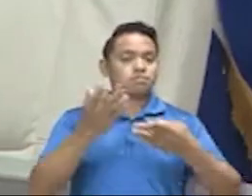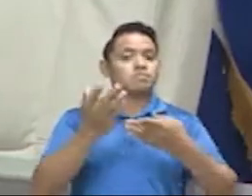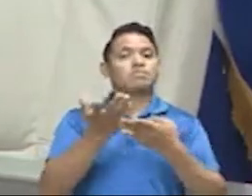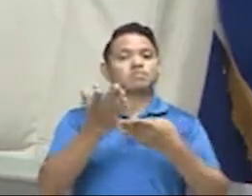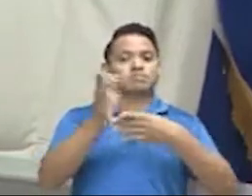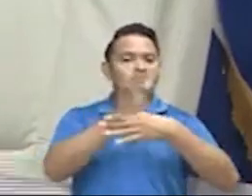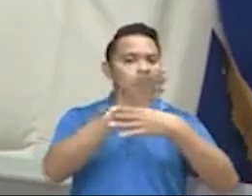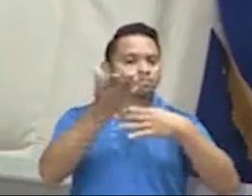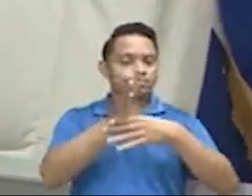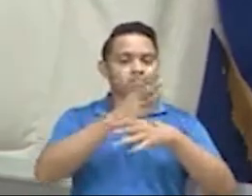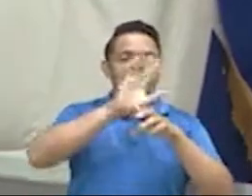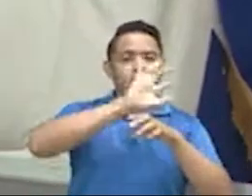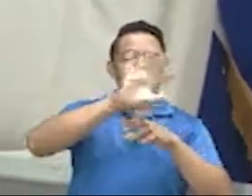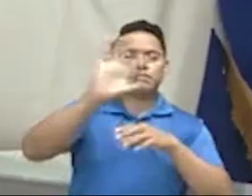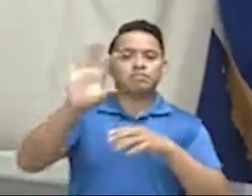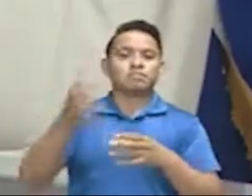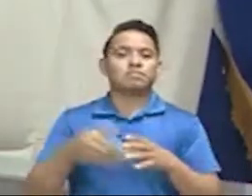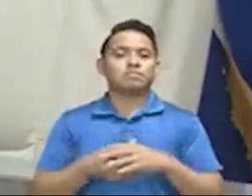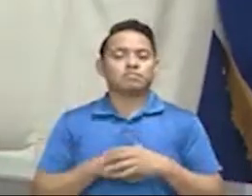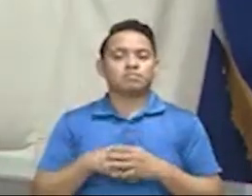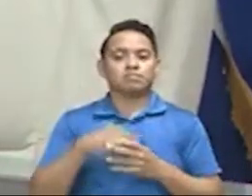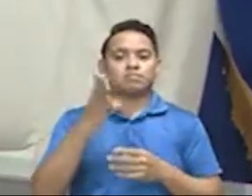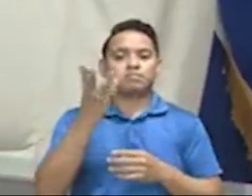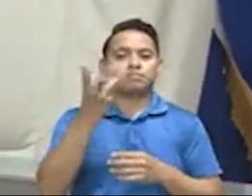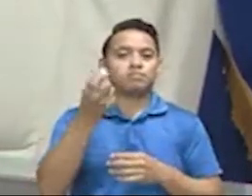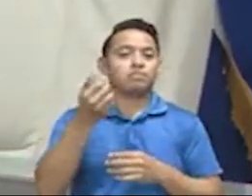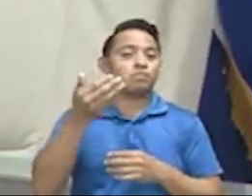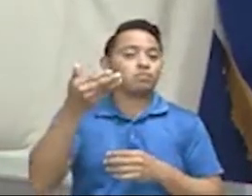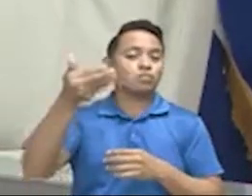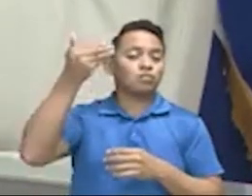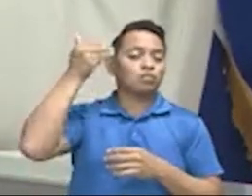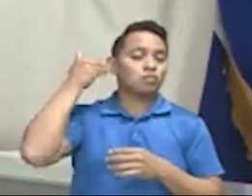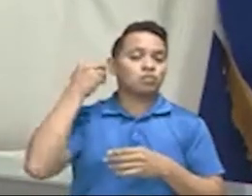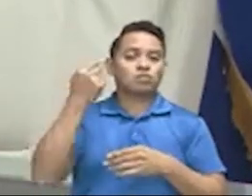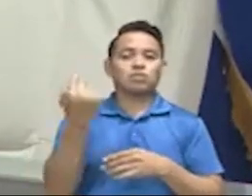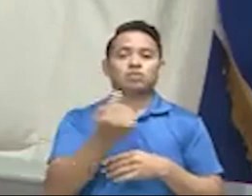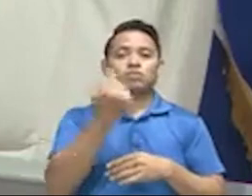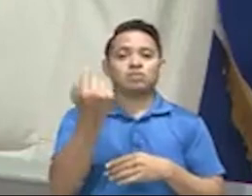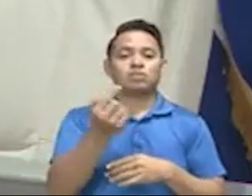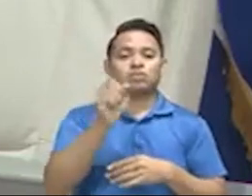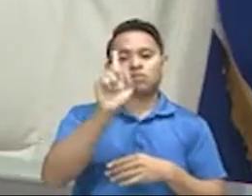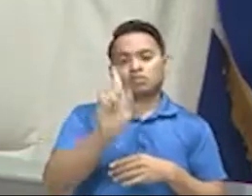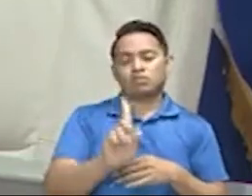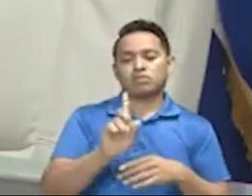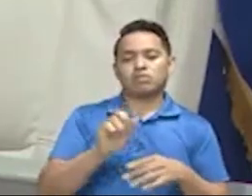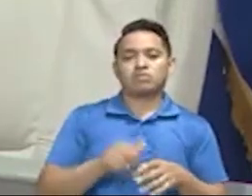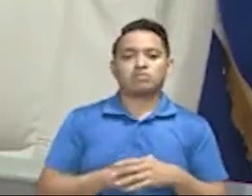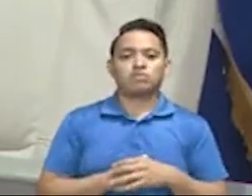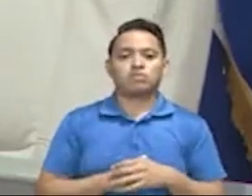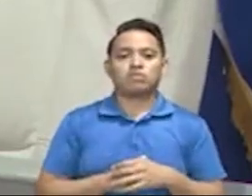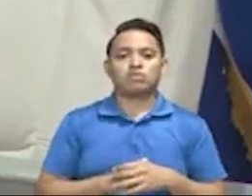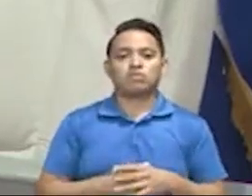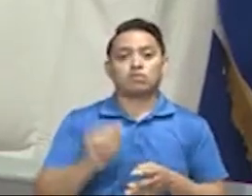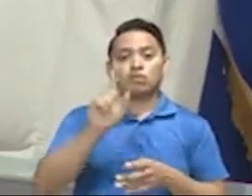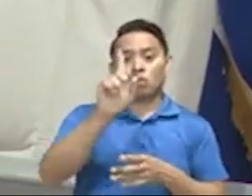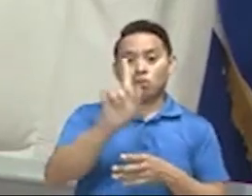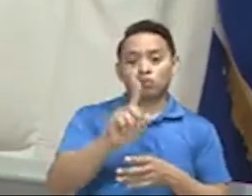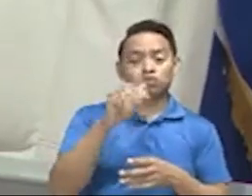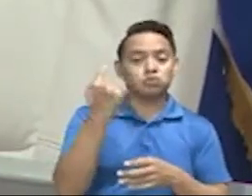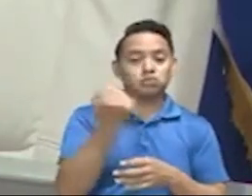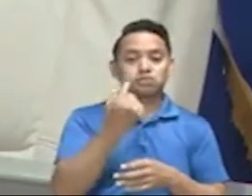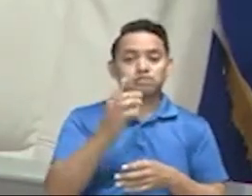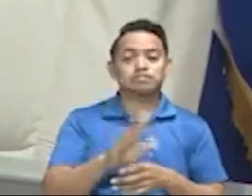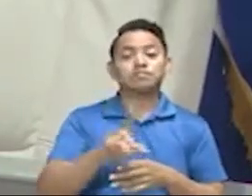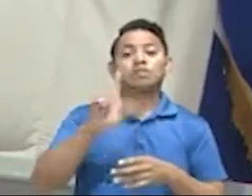¿Cuántos existían en la desgracia neoliberal? Uno. Uno existía en el país.